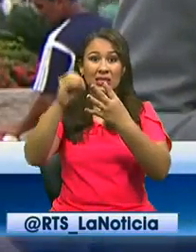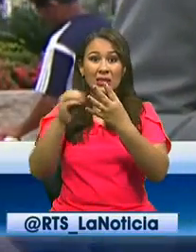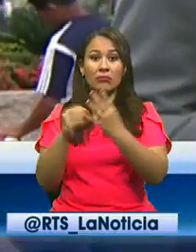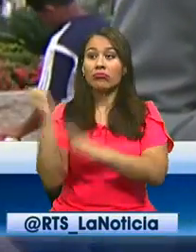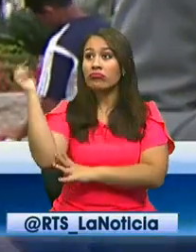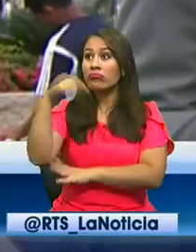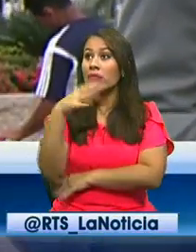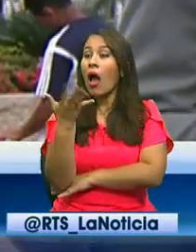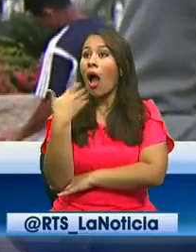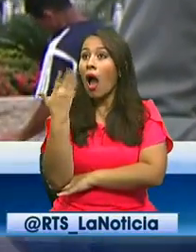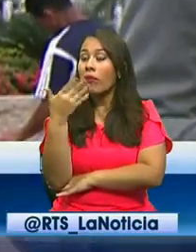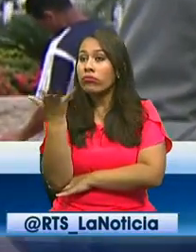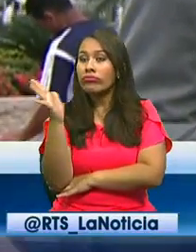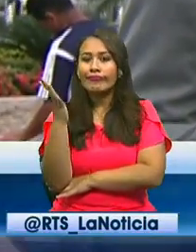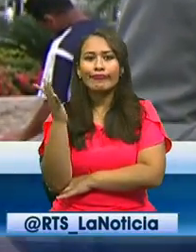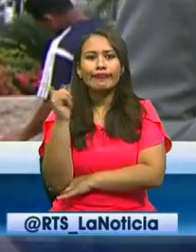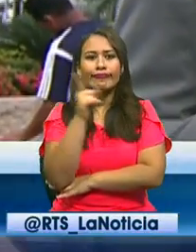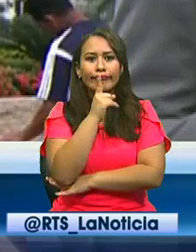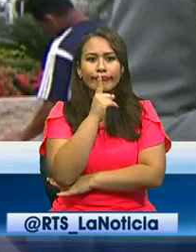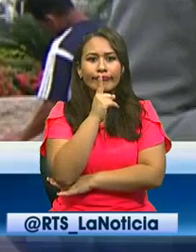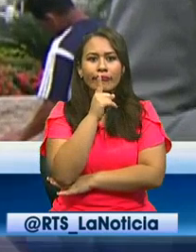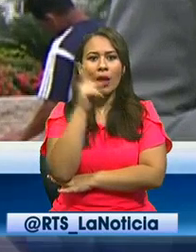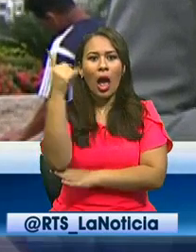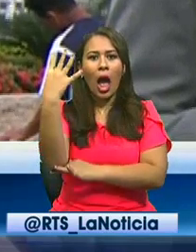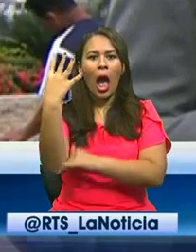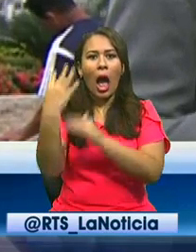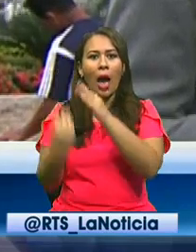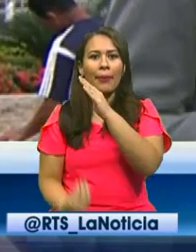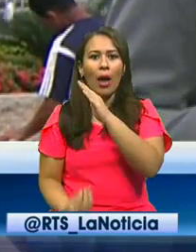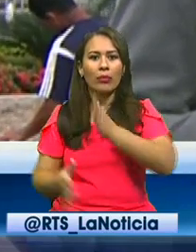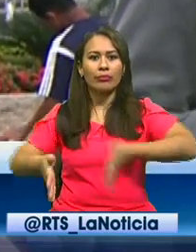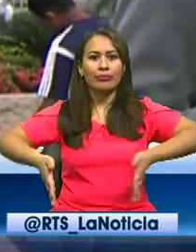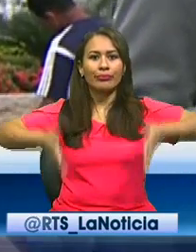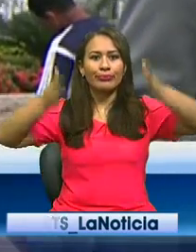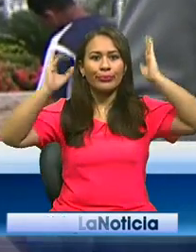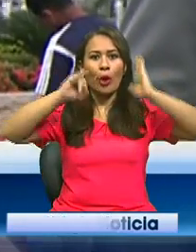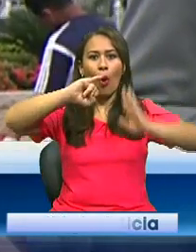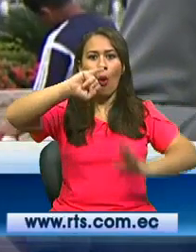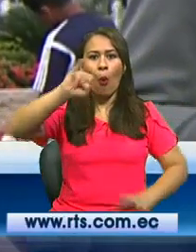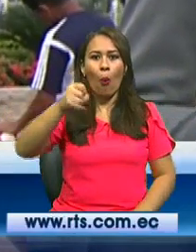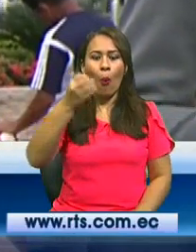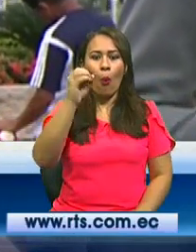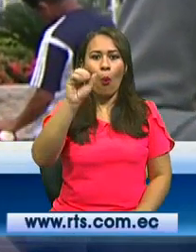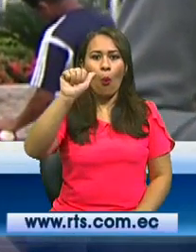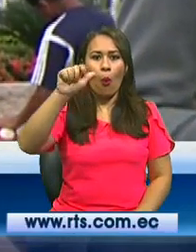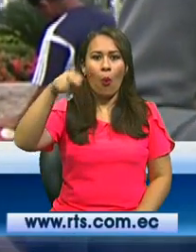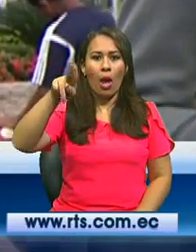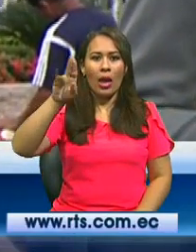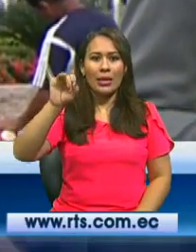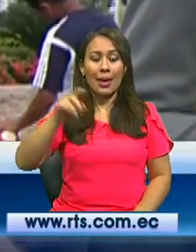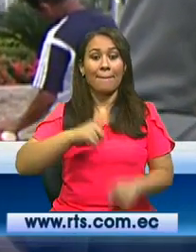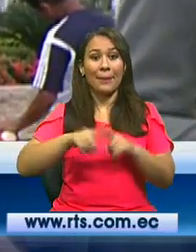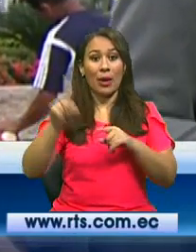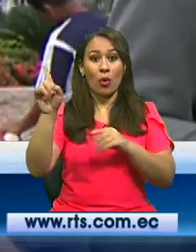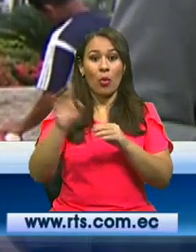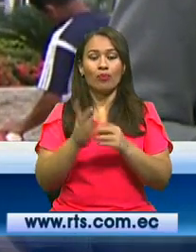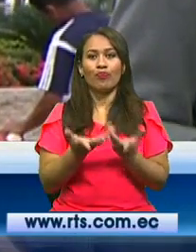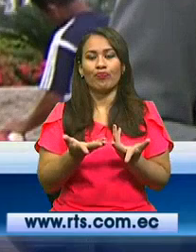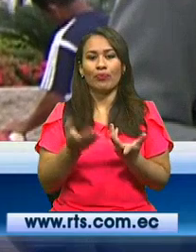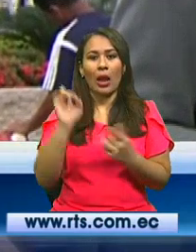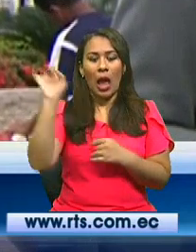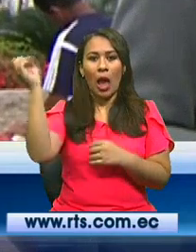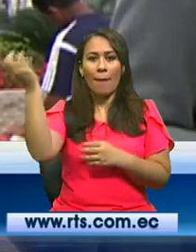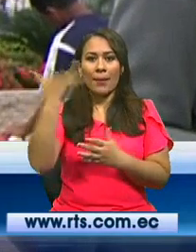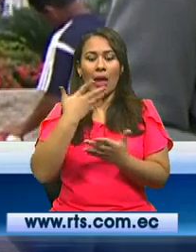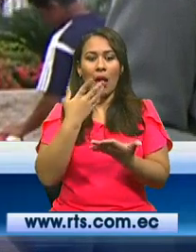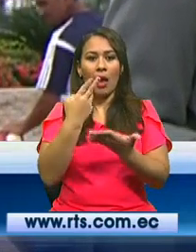sobre el plantón que se efectuó en los bajos del edificio Joaquín Gallegos Lara. Sin embargo, el Departamento de Comunicación emitió un boletín de prensa en el que